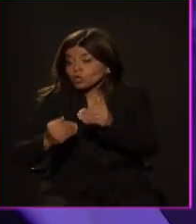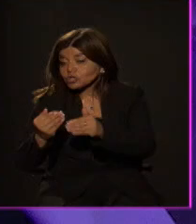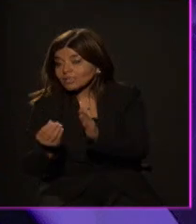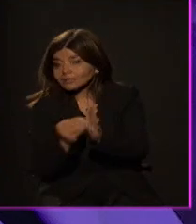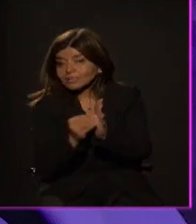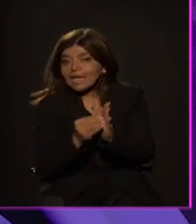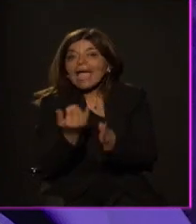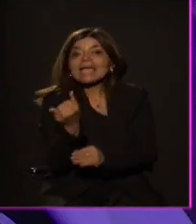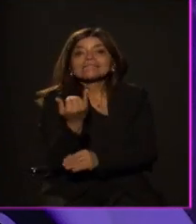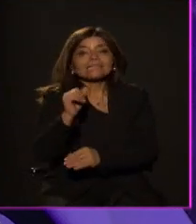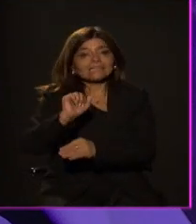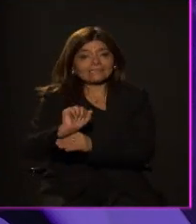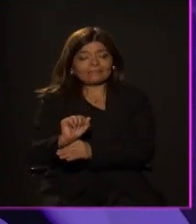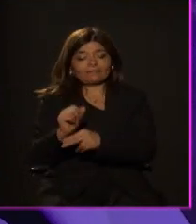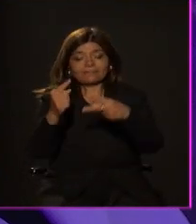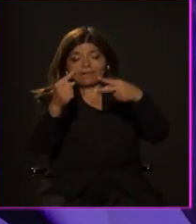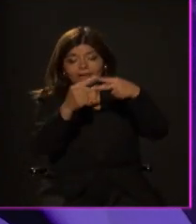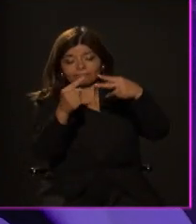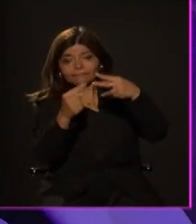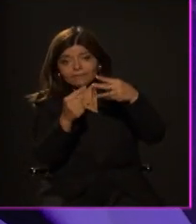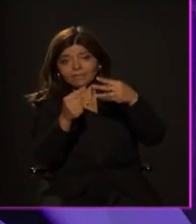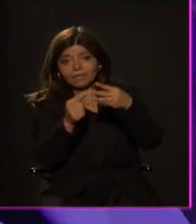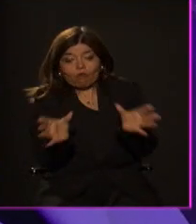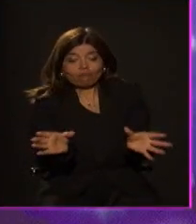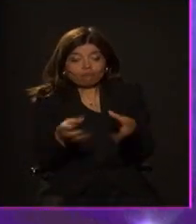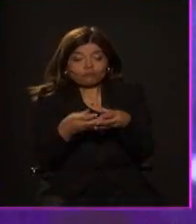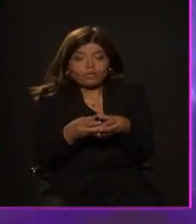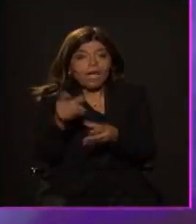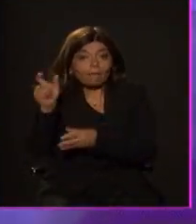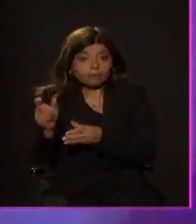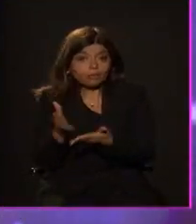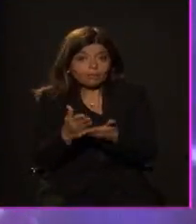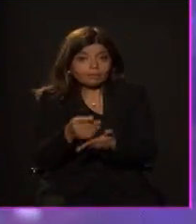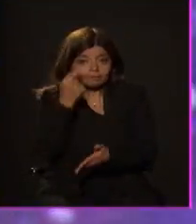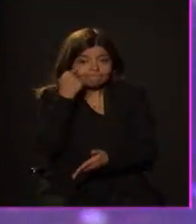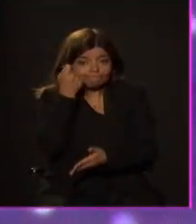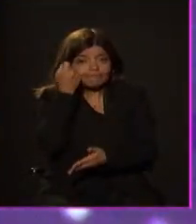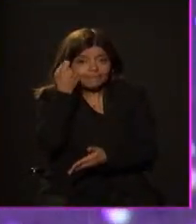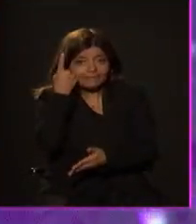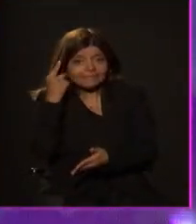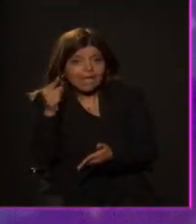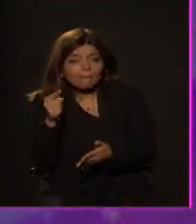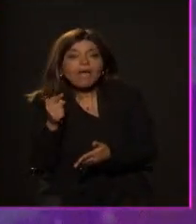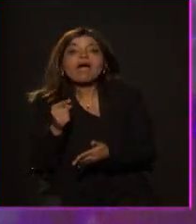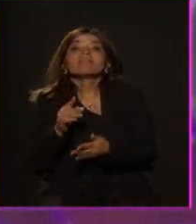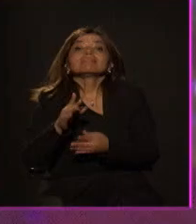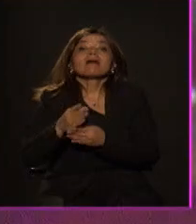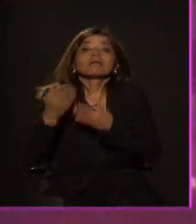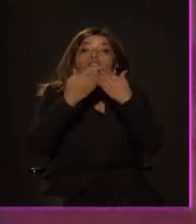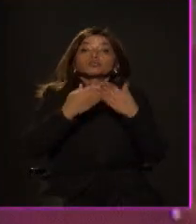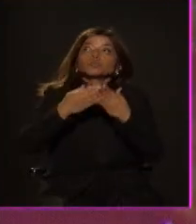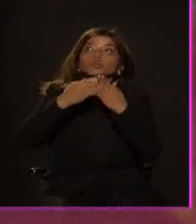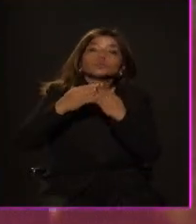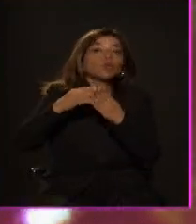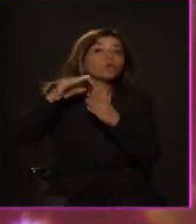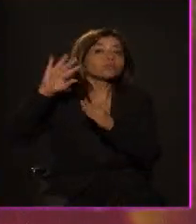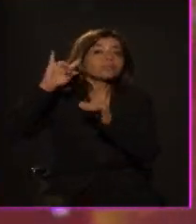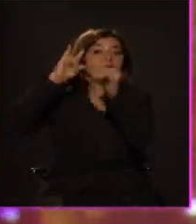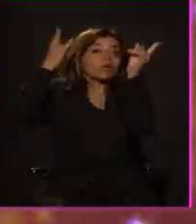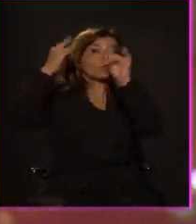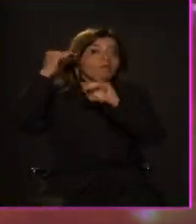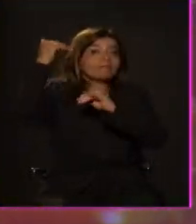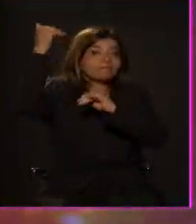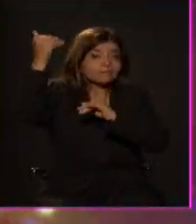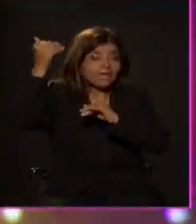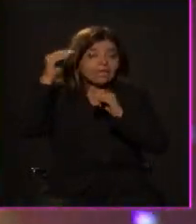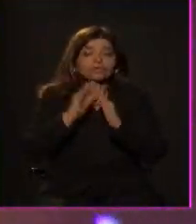inteligencia artificial y un equipo de personas preparadas que tenga el conocimiento astrofísico de todas las cosas que uno se podría encontrar, el